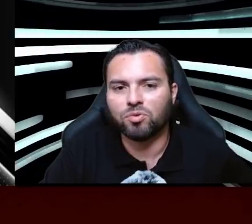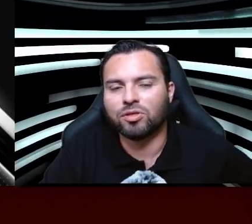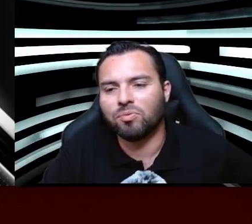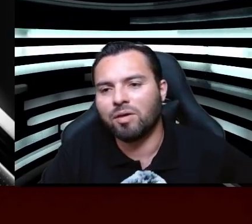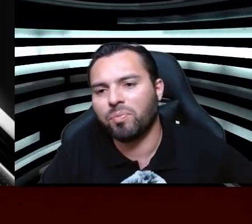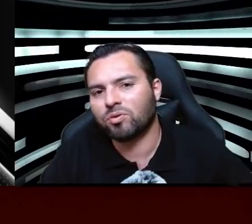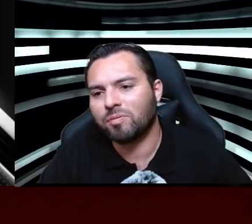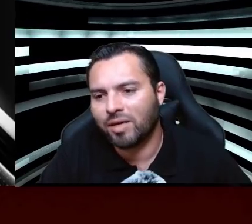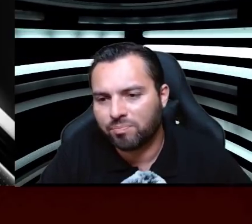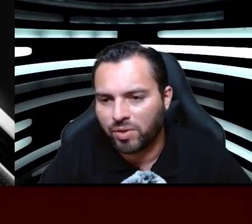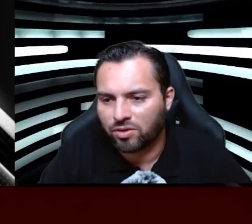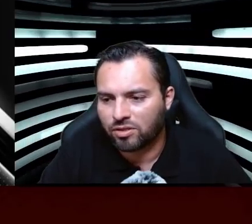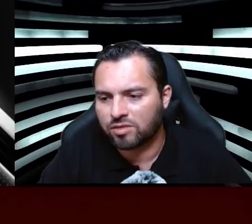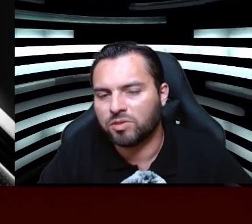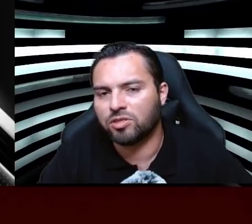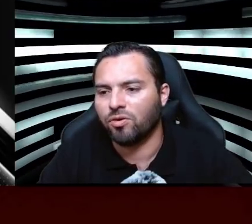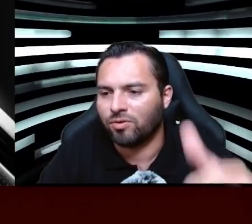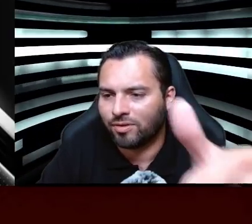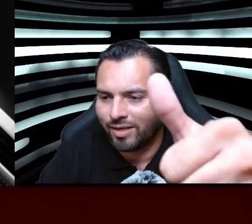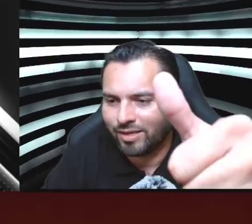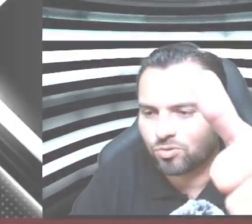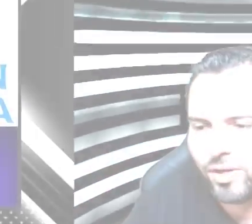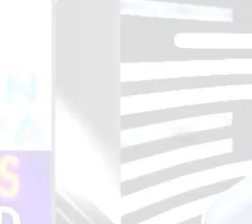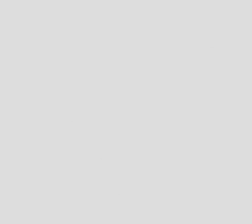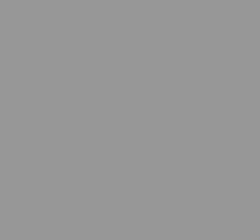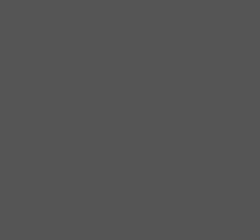nos vemos en una próxima vídeo transmisión es cuanto